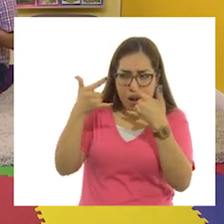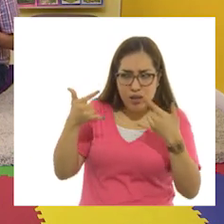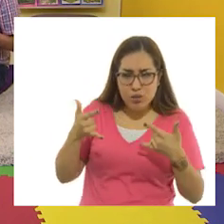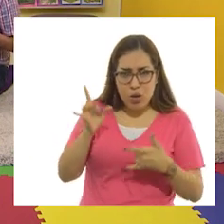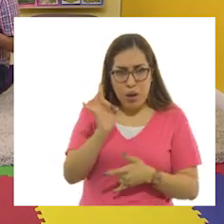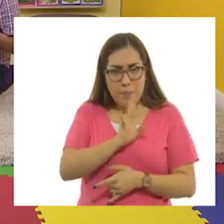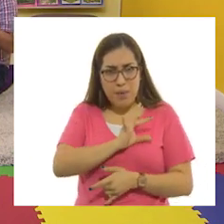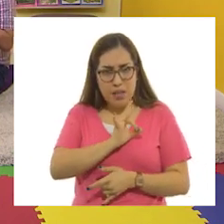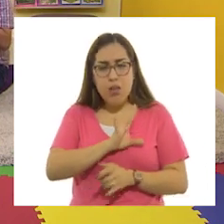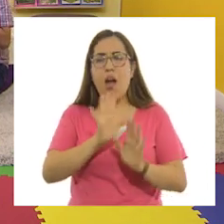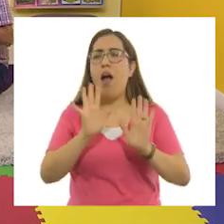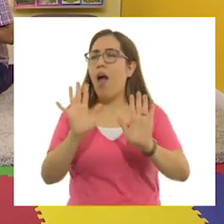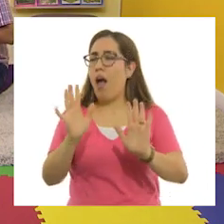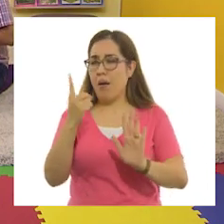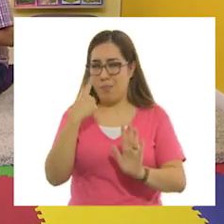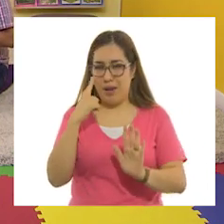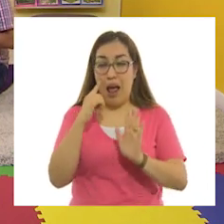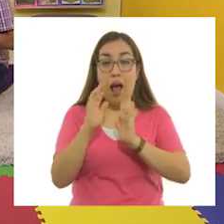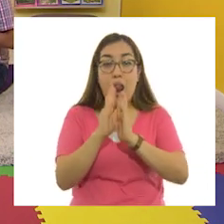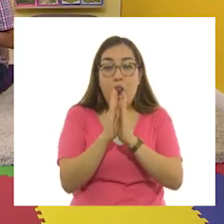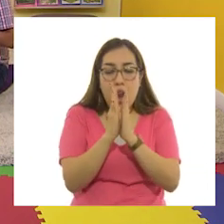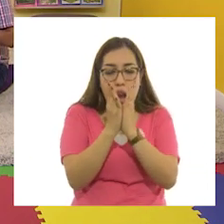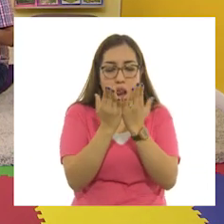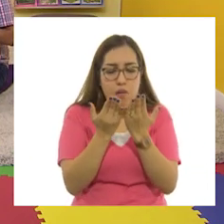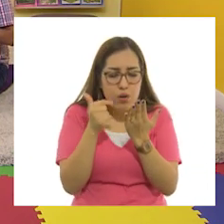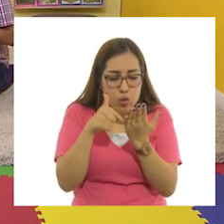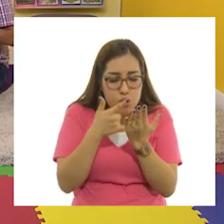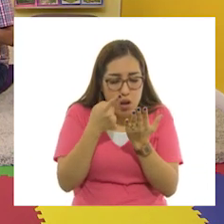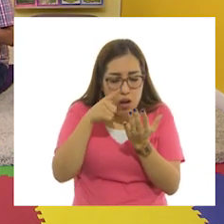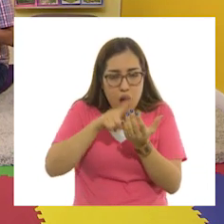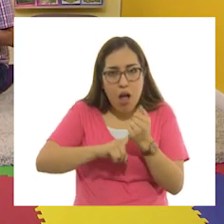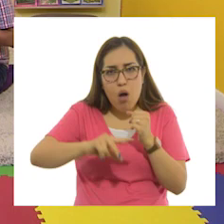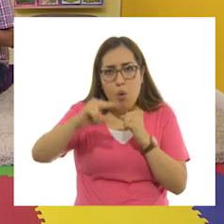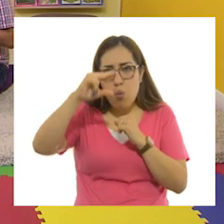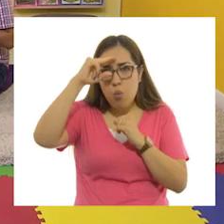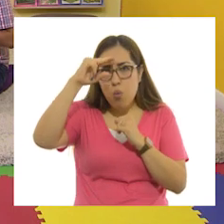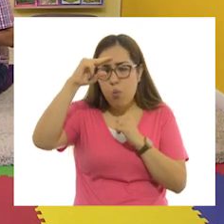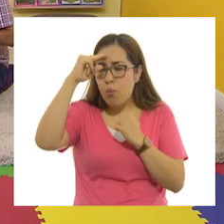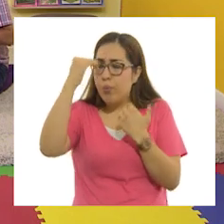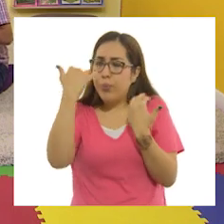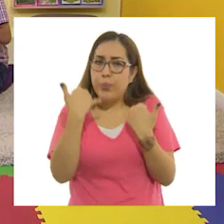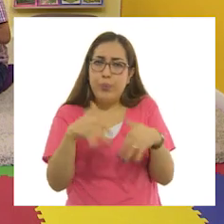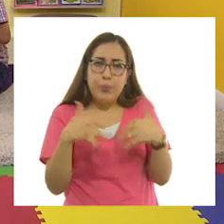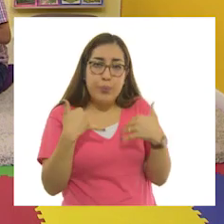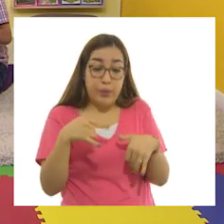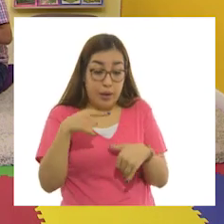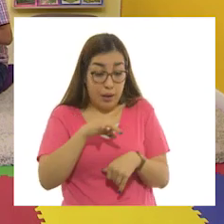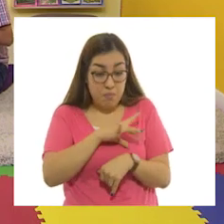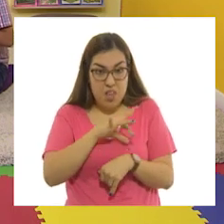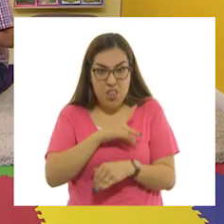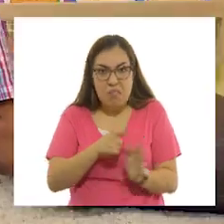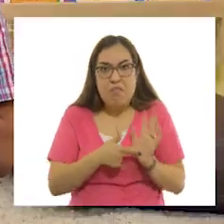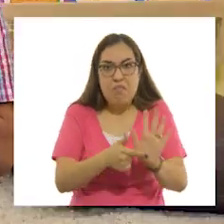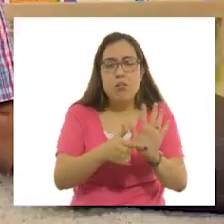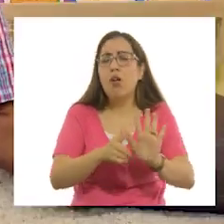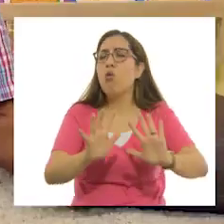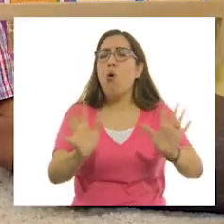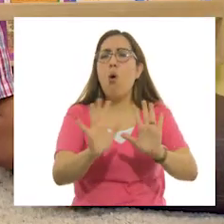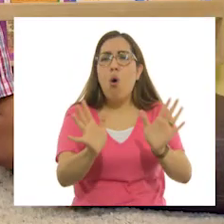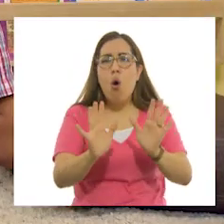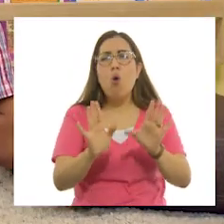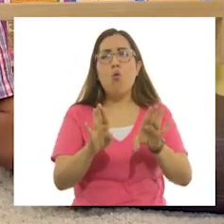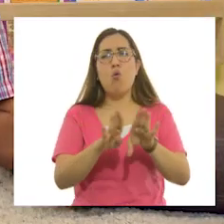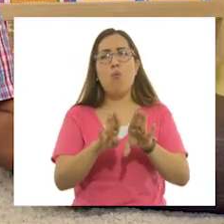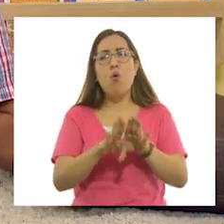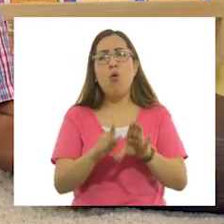literatura es muy sabia y en lugar de ocultar el miedo o de negarlo lo afronta de una manera simbólica por ejemplo